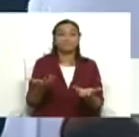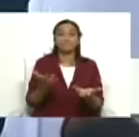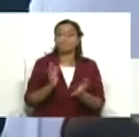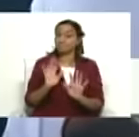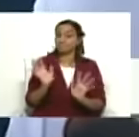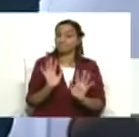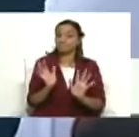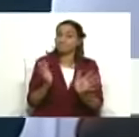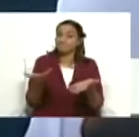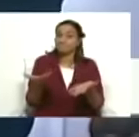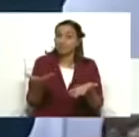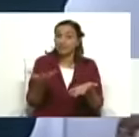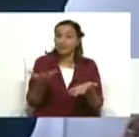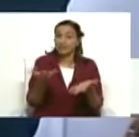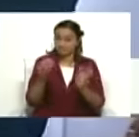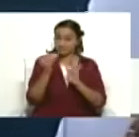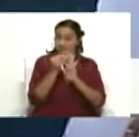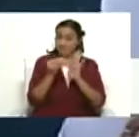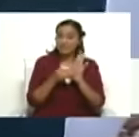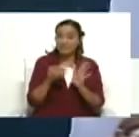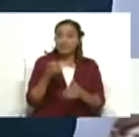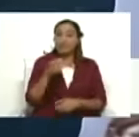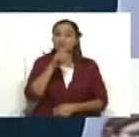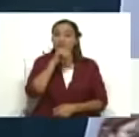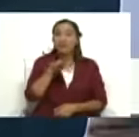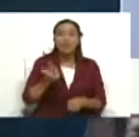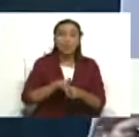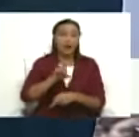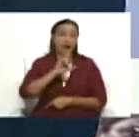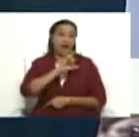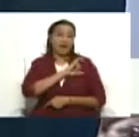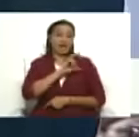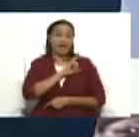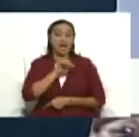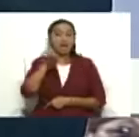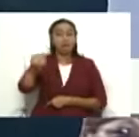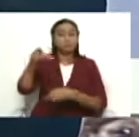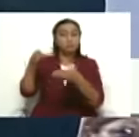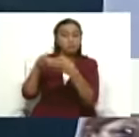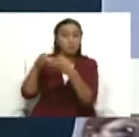curso de la historia. ¿Se acuerdan que decían en enero? No va a haber elecciones.